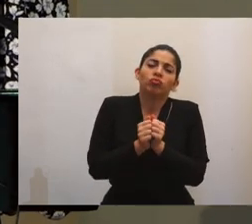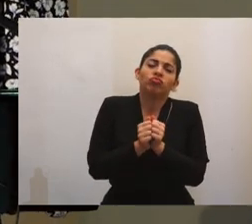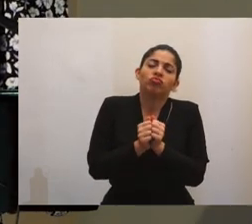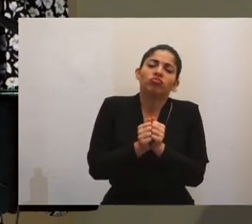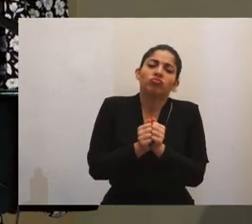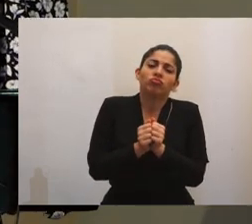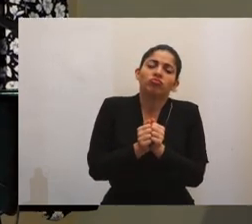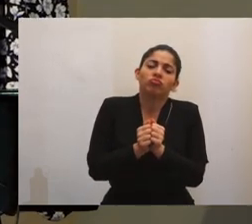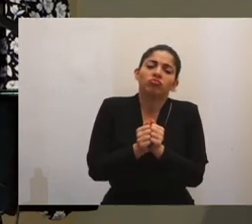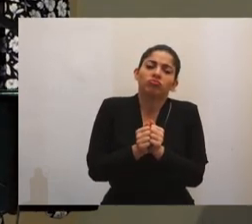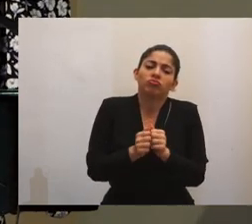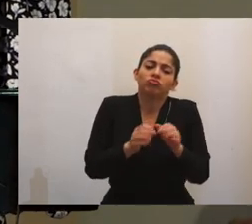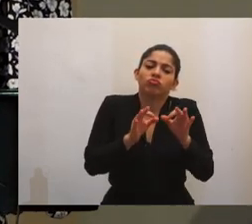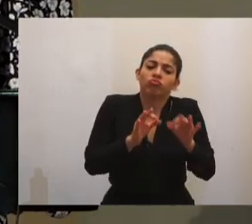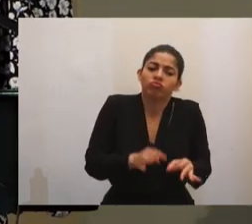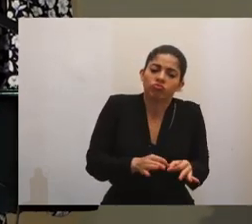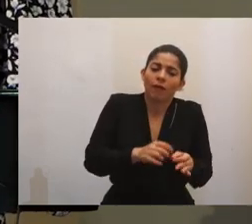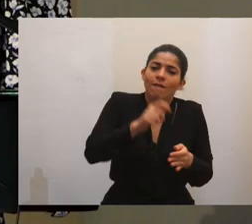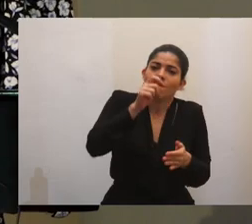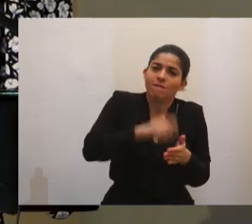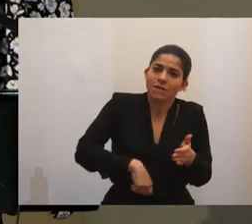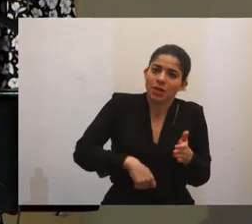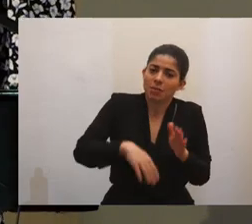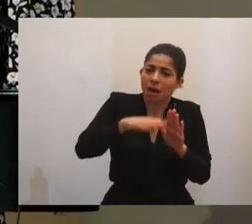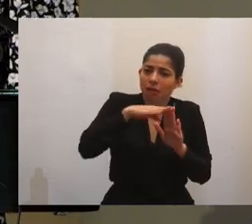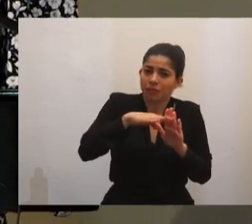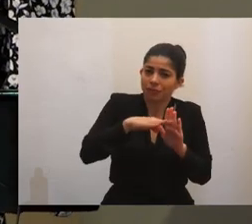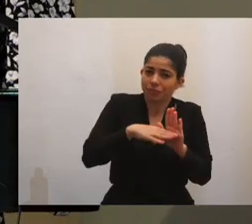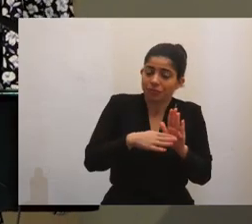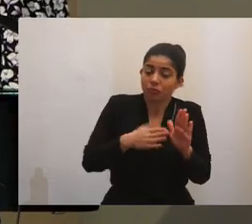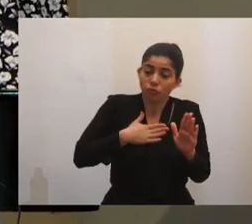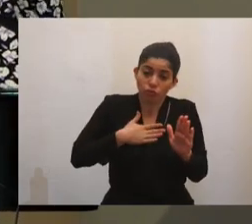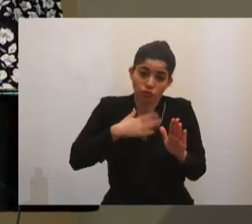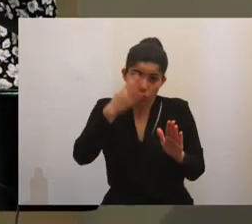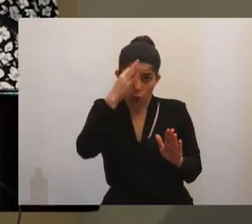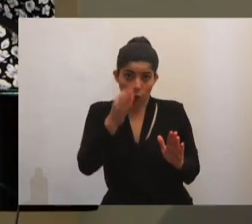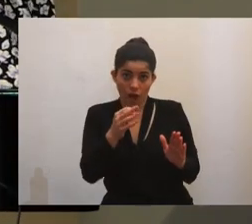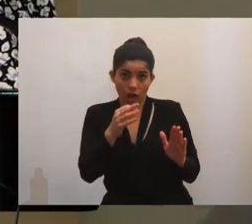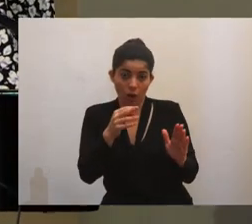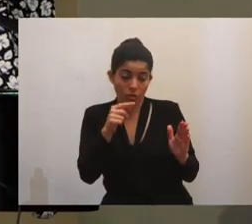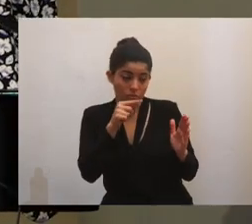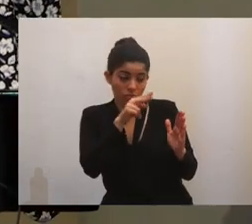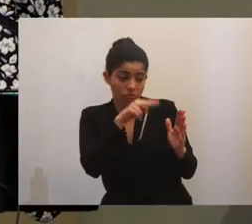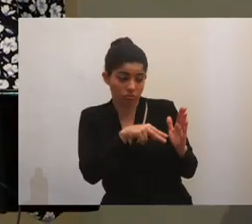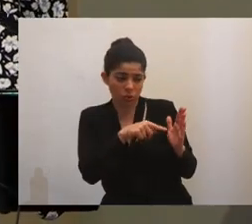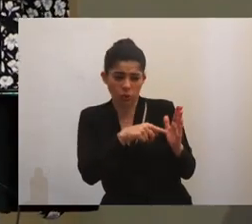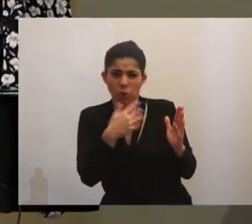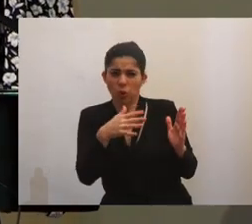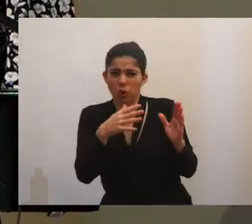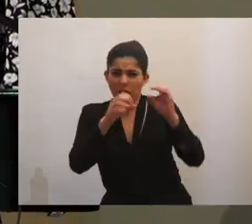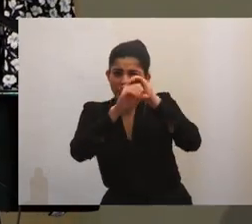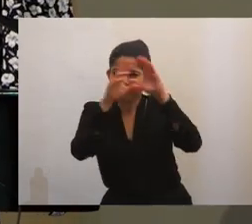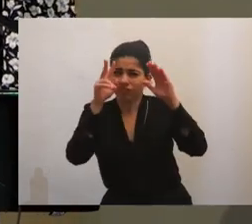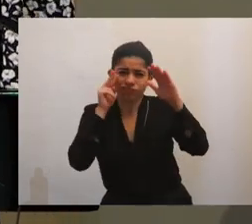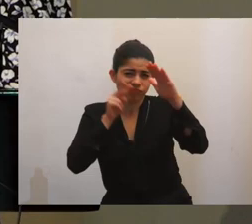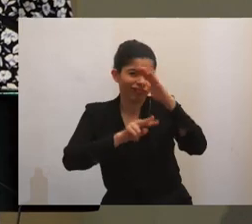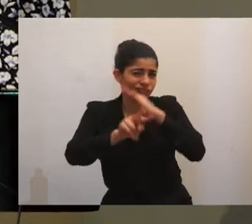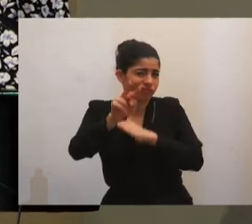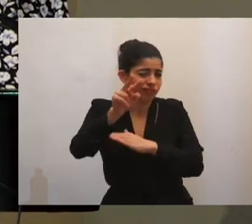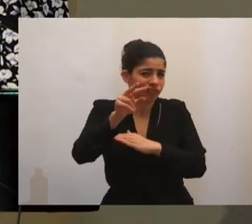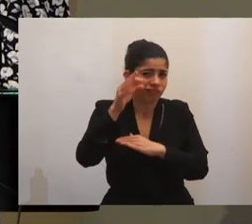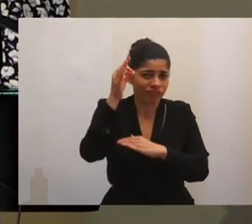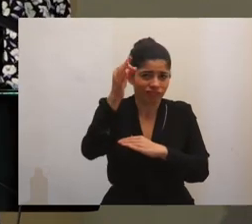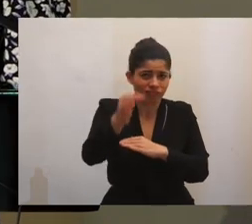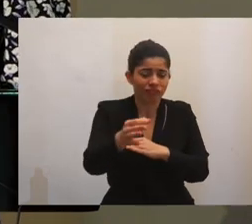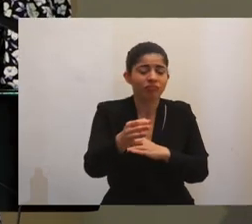con la toma y la firma de medidas que creo efectivamente visionarias, que una vez